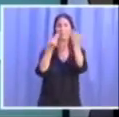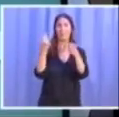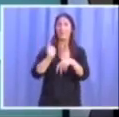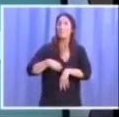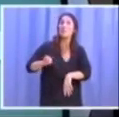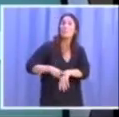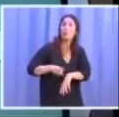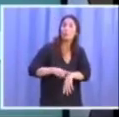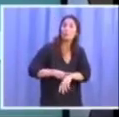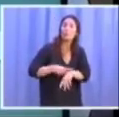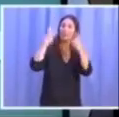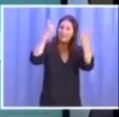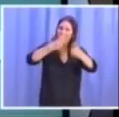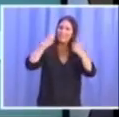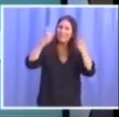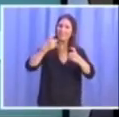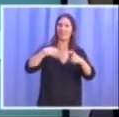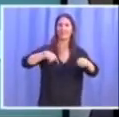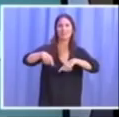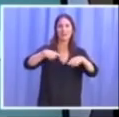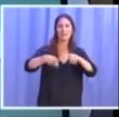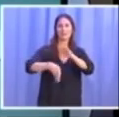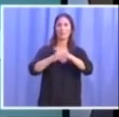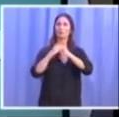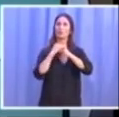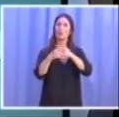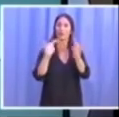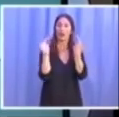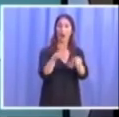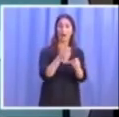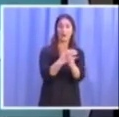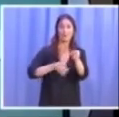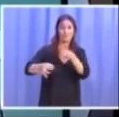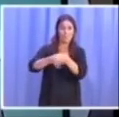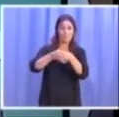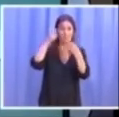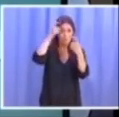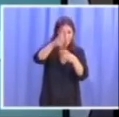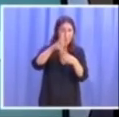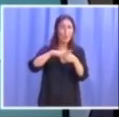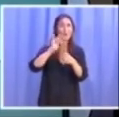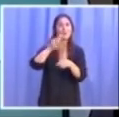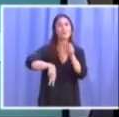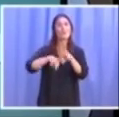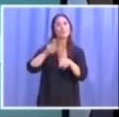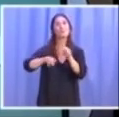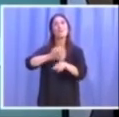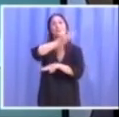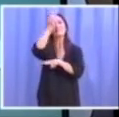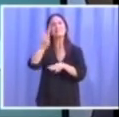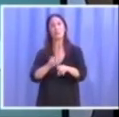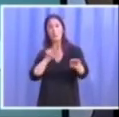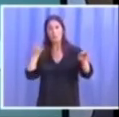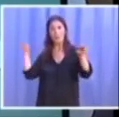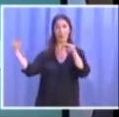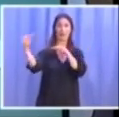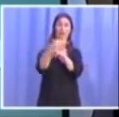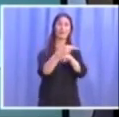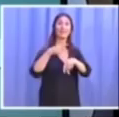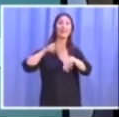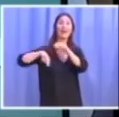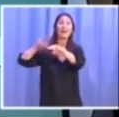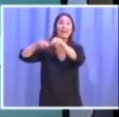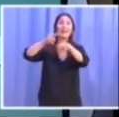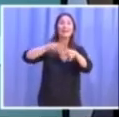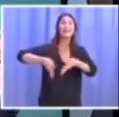al mismo tiempo intentando tener un transporte sostenible en el área metropolitana y construir una segunda circunvalación que se tiene que terminar y las carreteras,